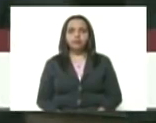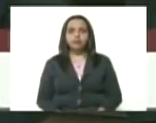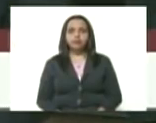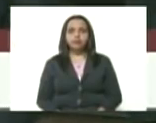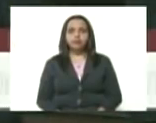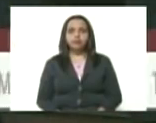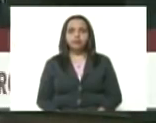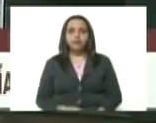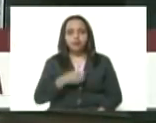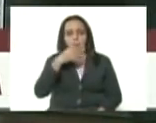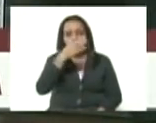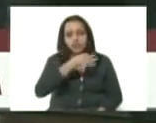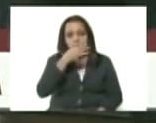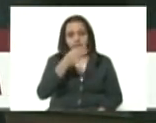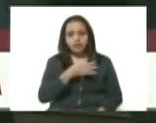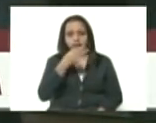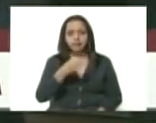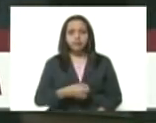Buenas tardes.